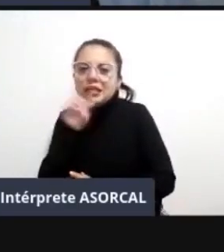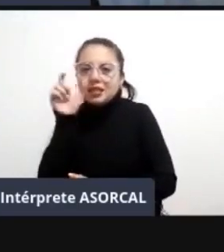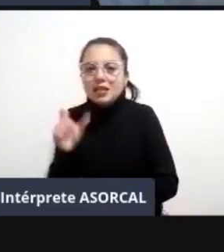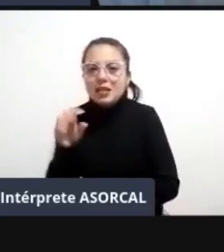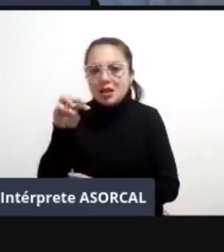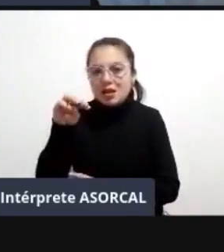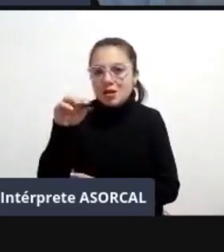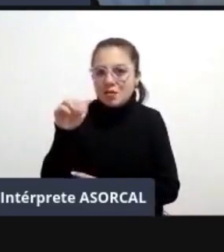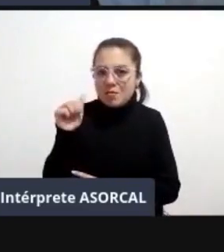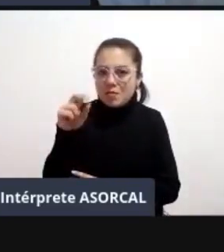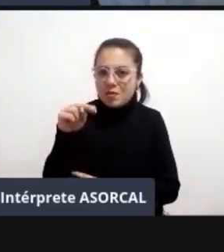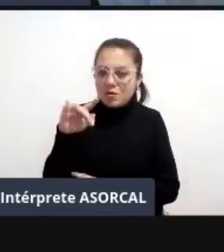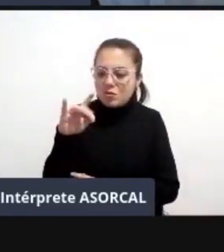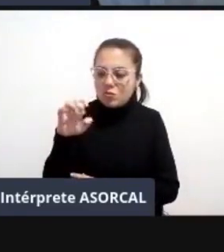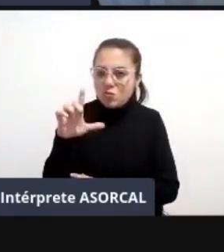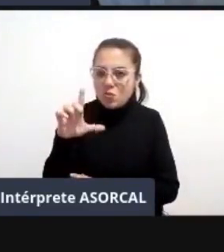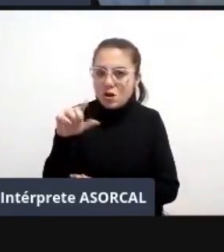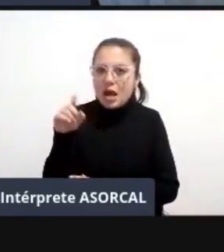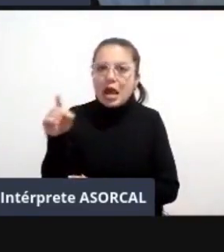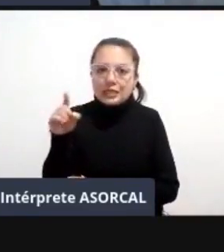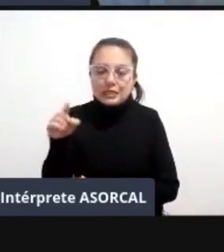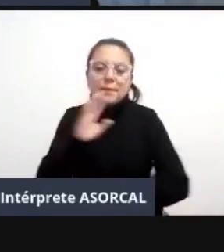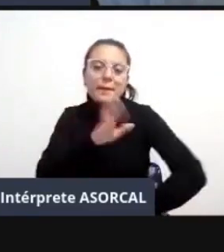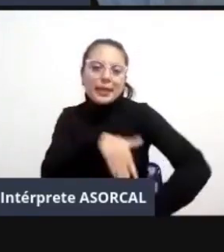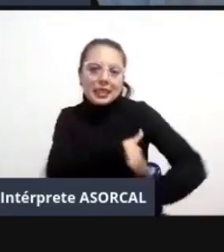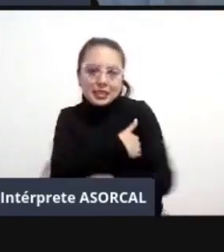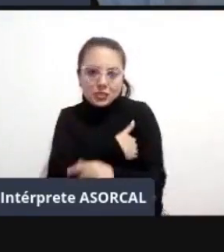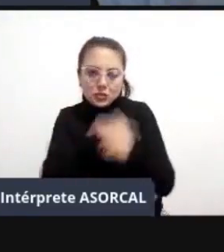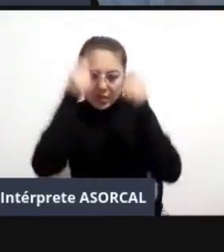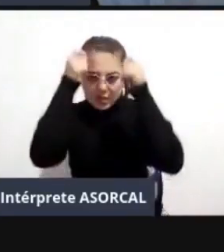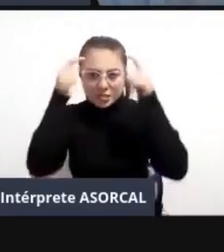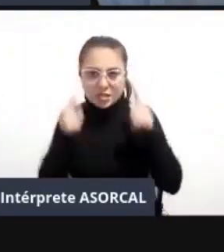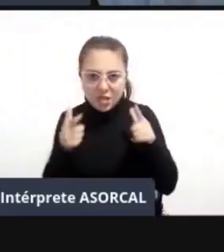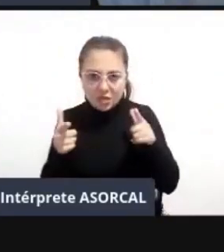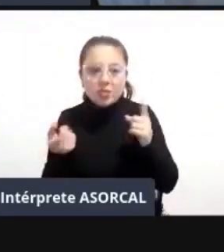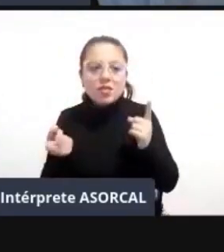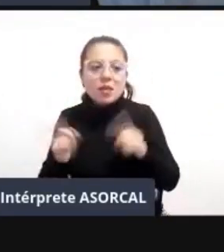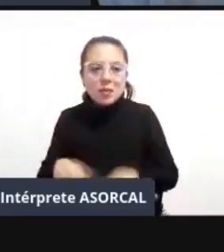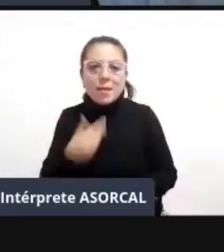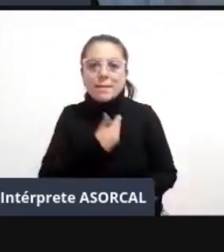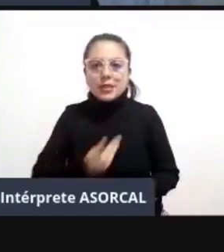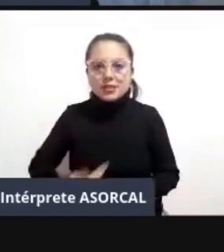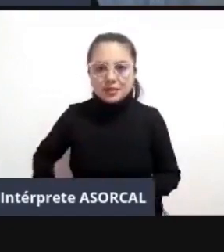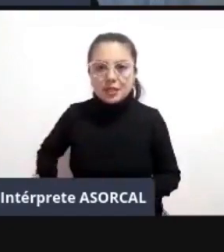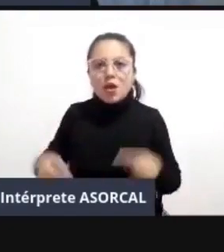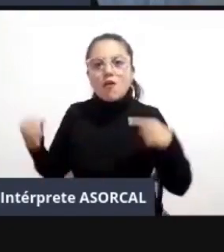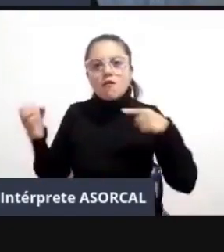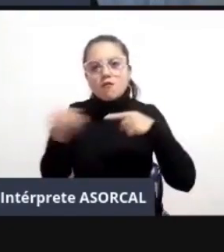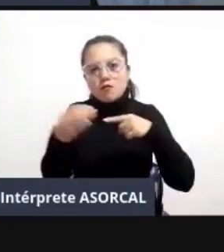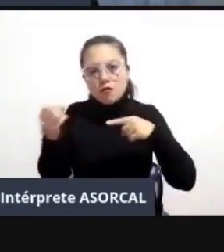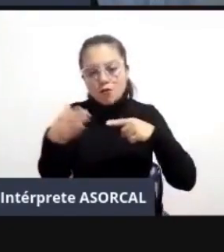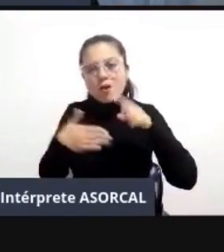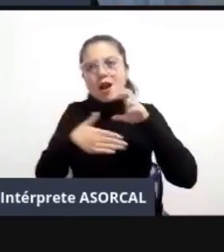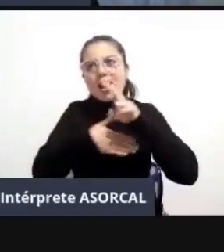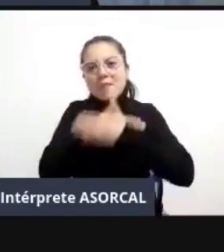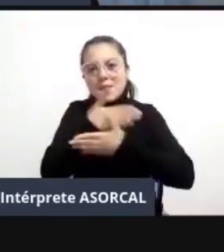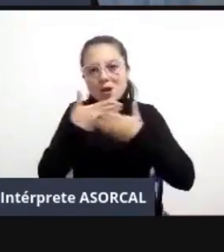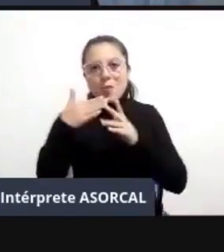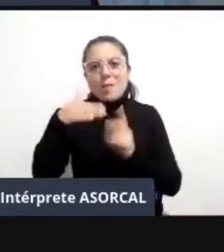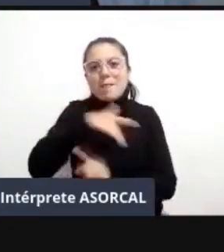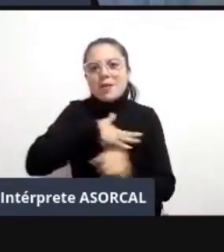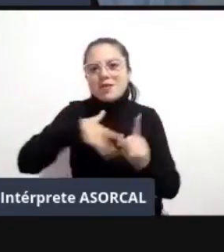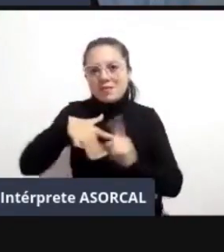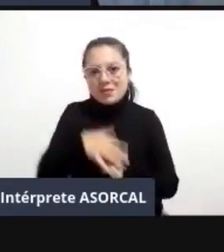Estado de nuestro país y además presidente del Foro Interamericano de Medio Ambiente. También para